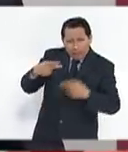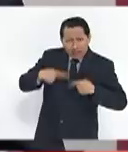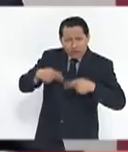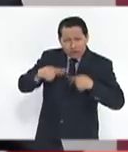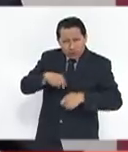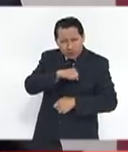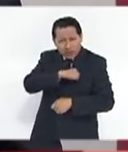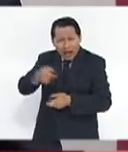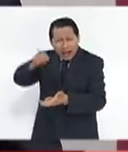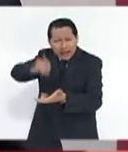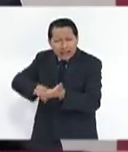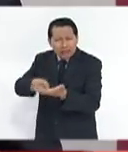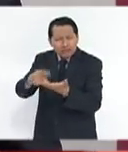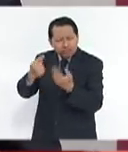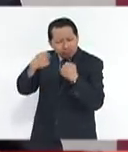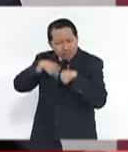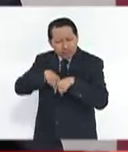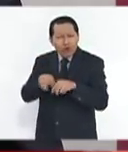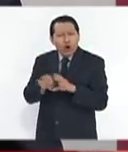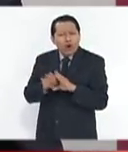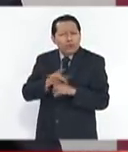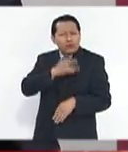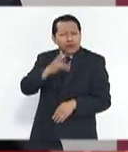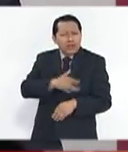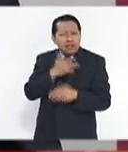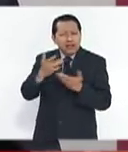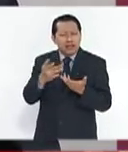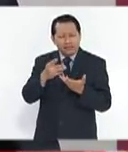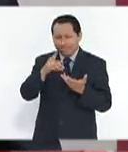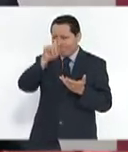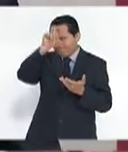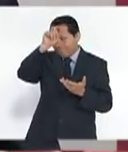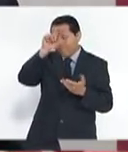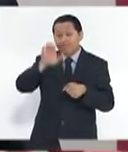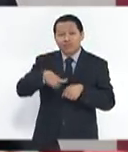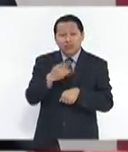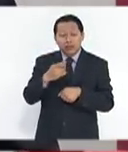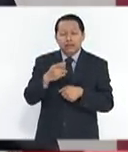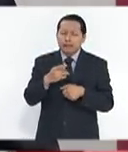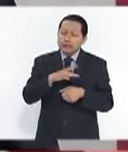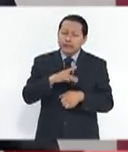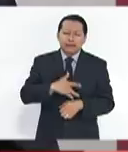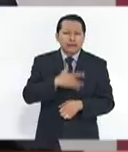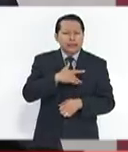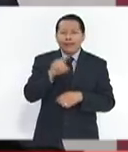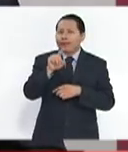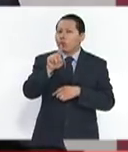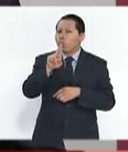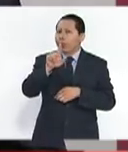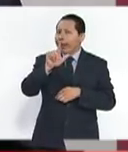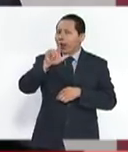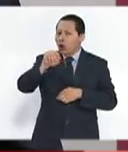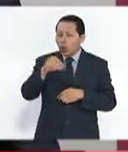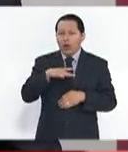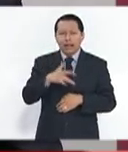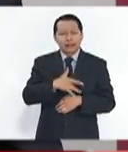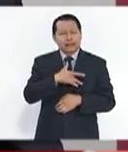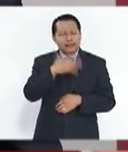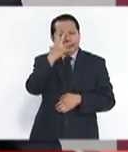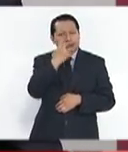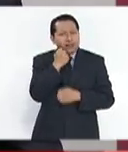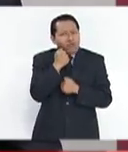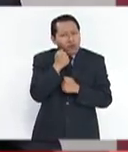así. Hay una consternación, hay un sentimiento de duelo, hay un sentimiento de enorme tristeza por